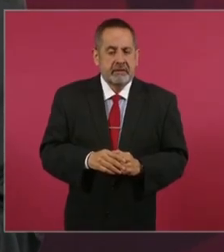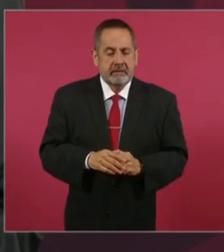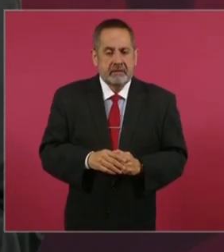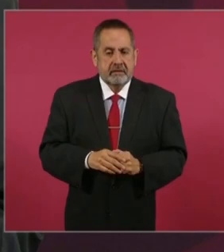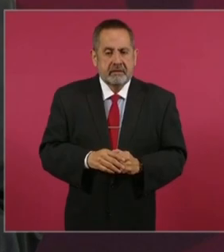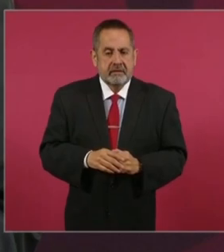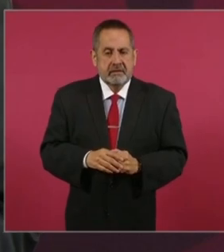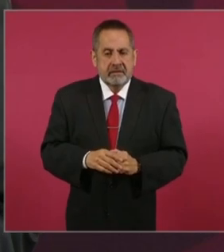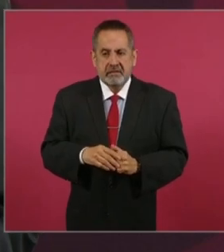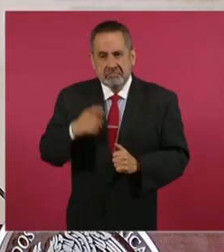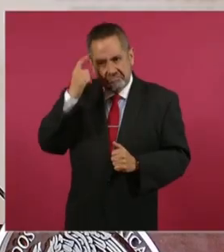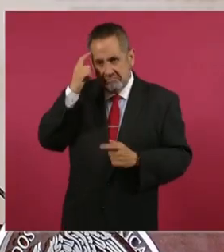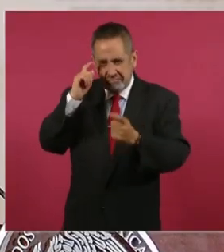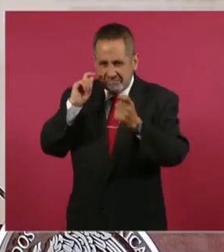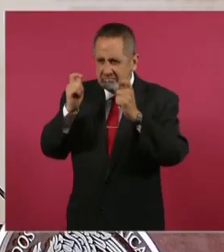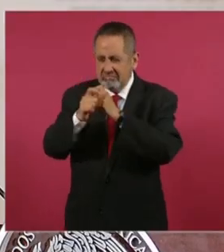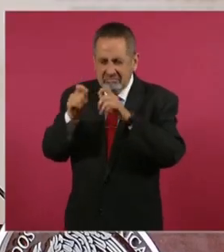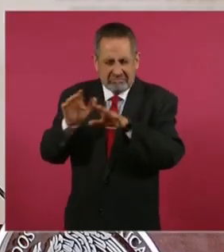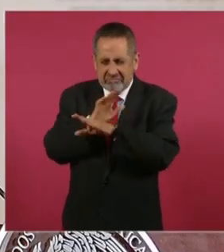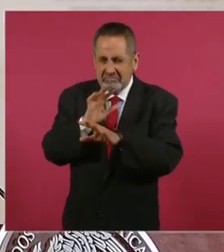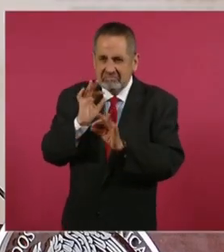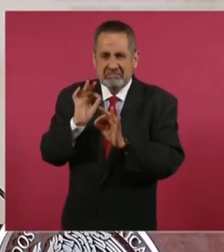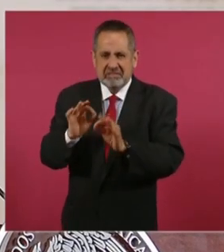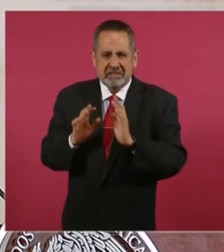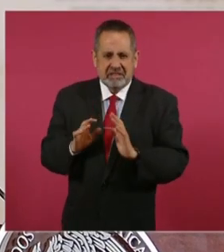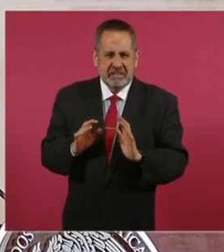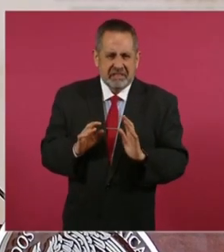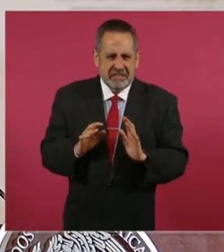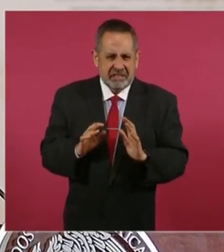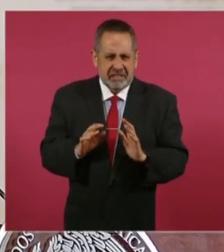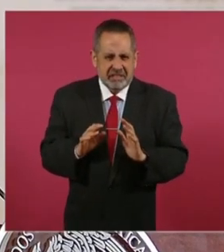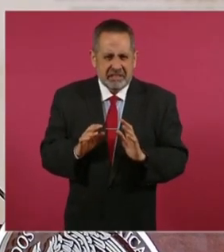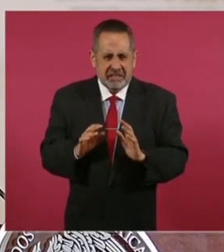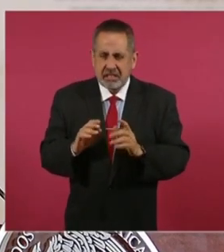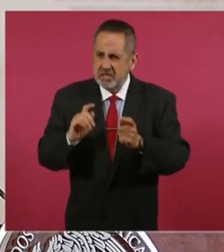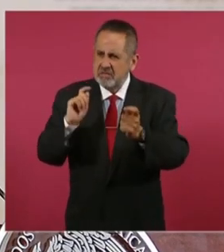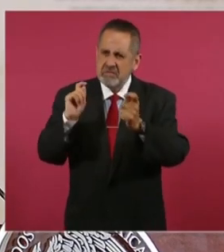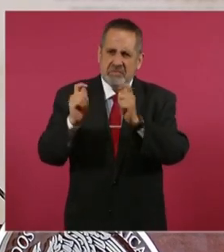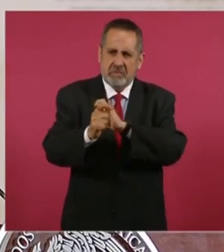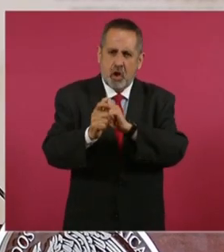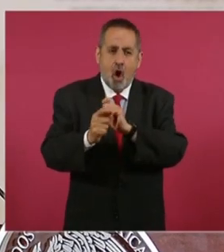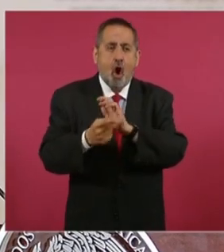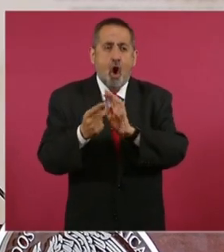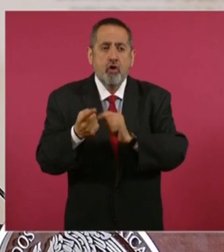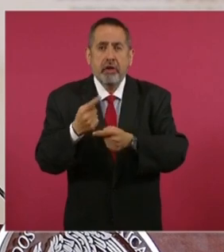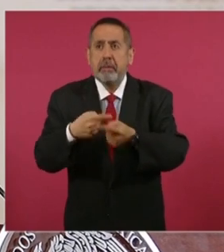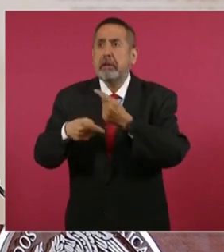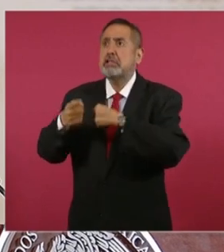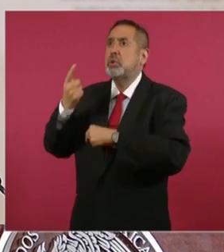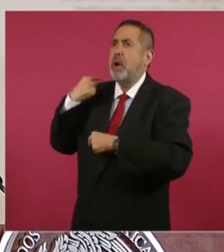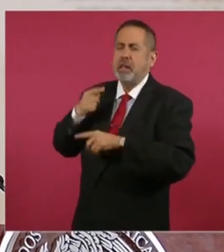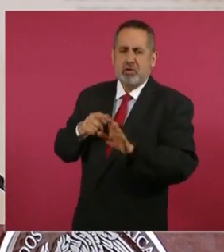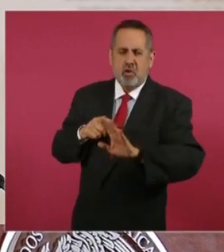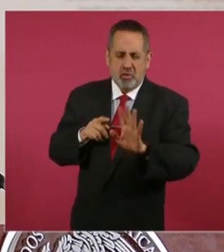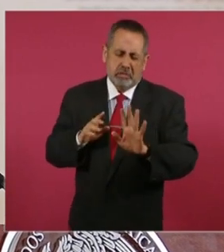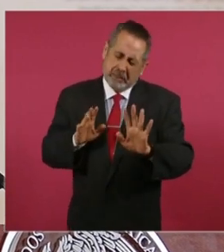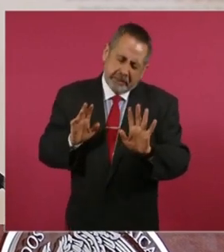casi que no puedo decir que las cosas son irreversibles no me gusta